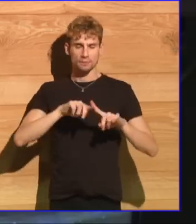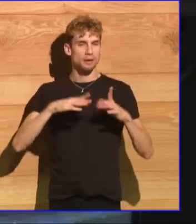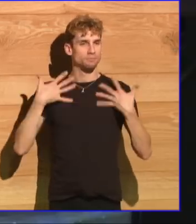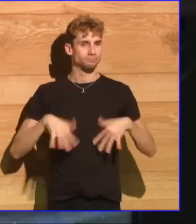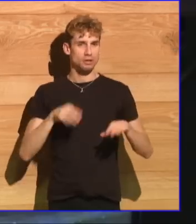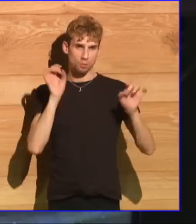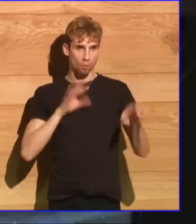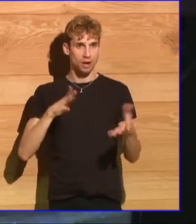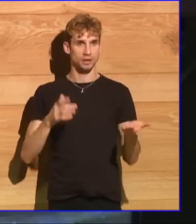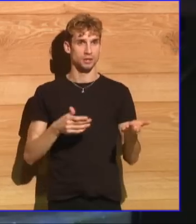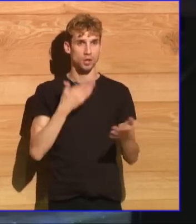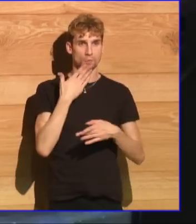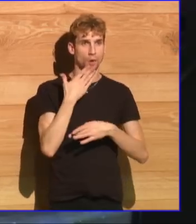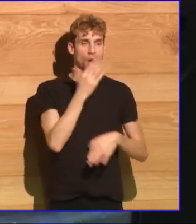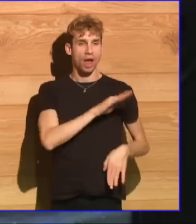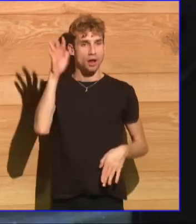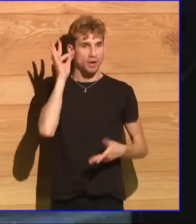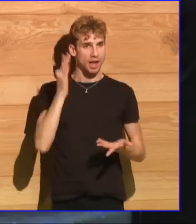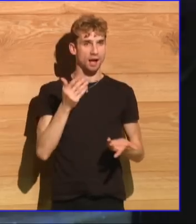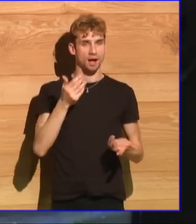ellos. Sí, es una heroína de